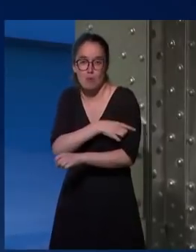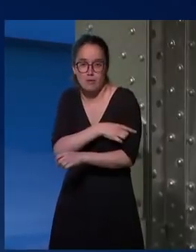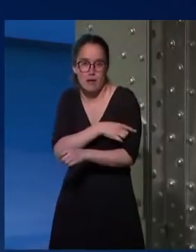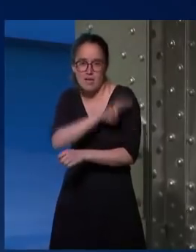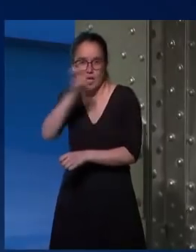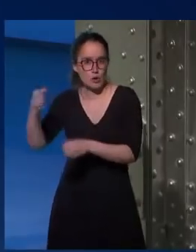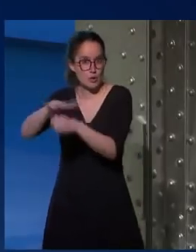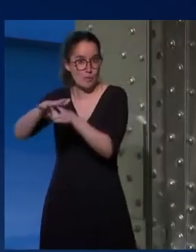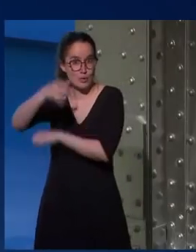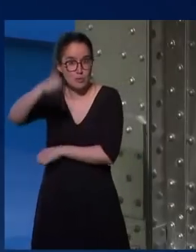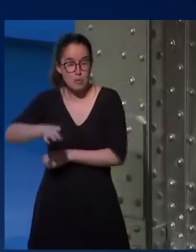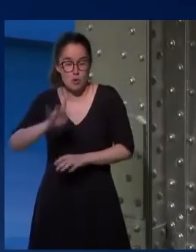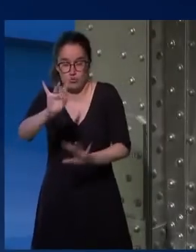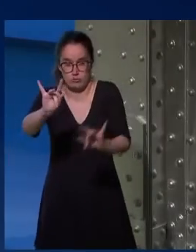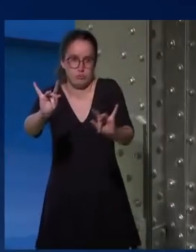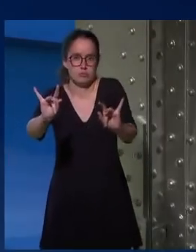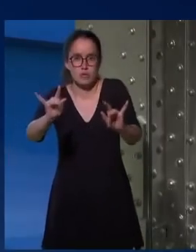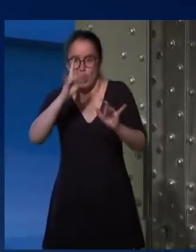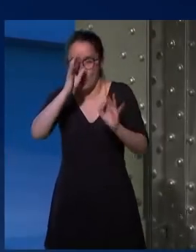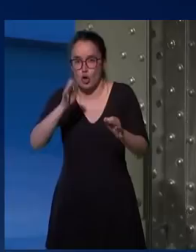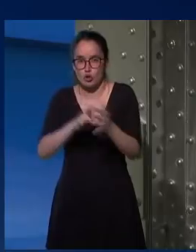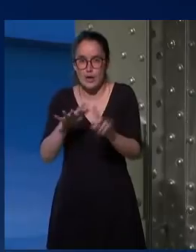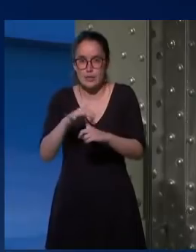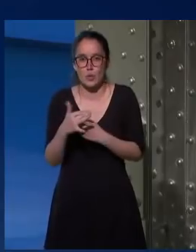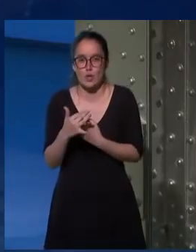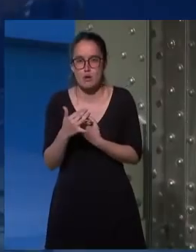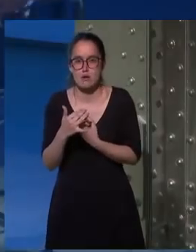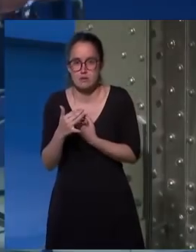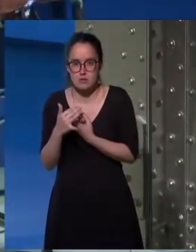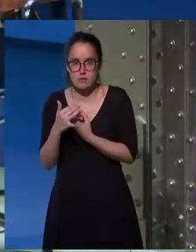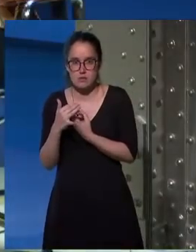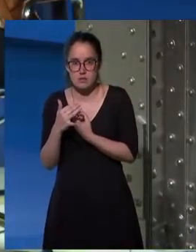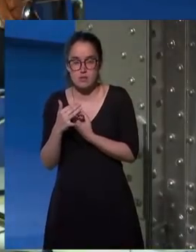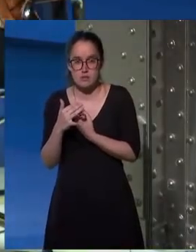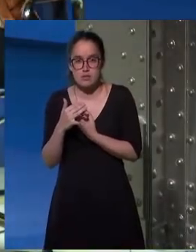sino en otros ámbitos, ¿no? Pero sí, evidentemente me he encontrado con situaciones de